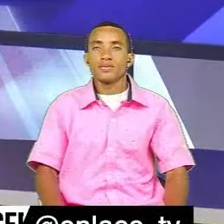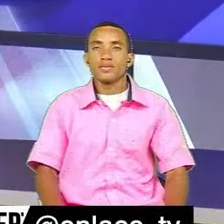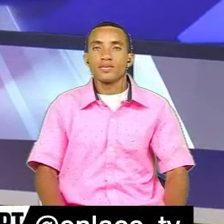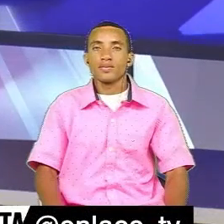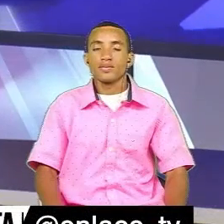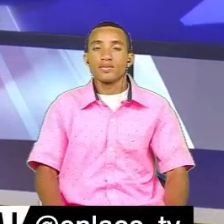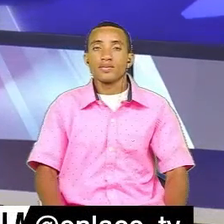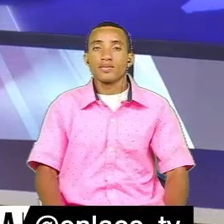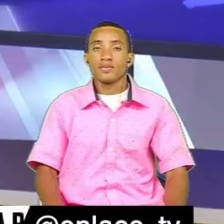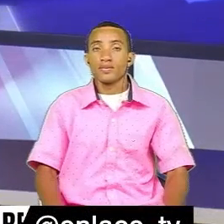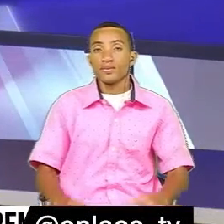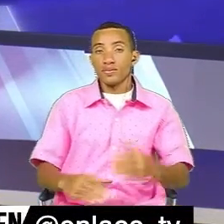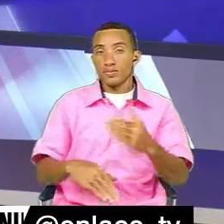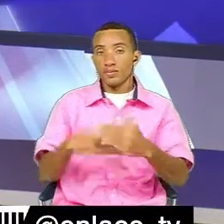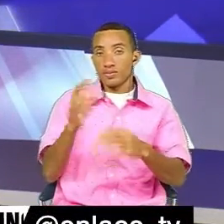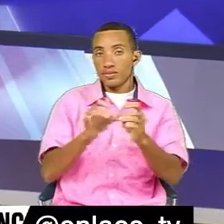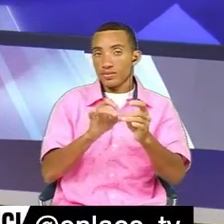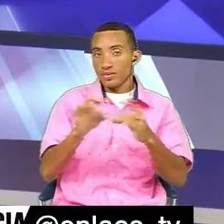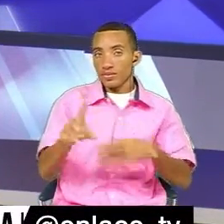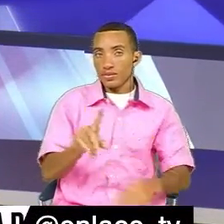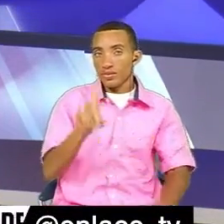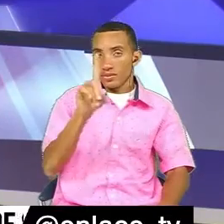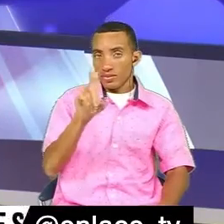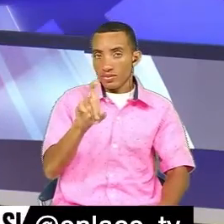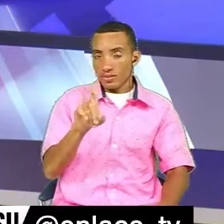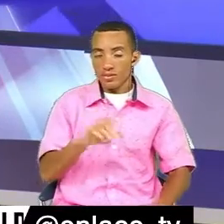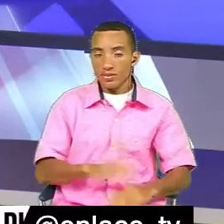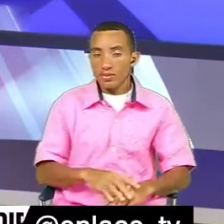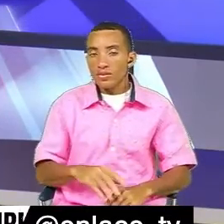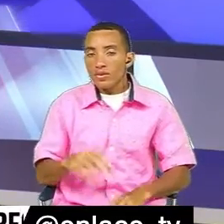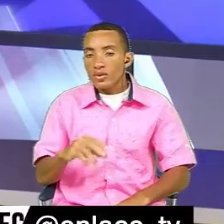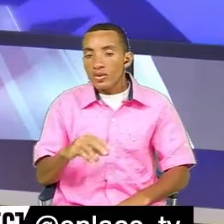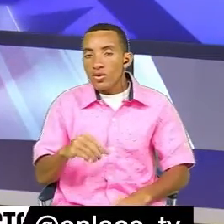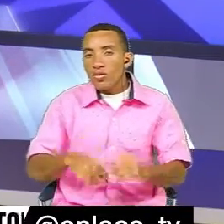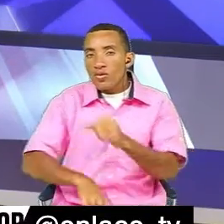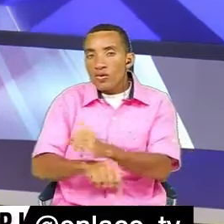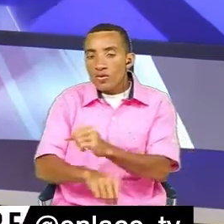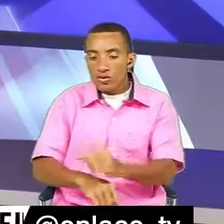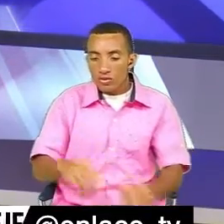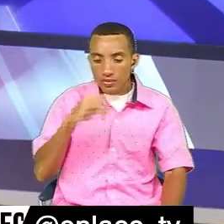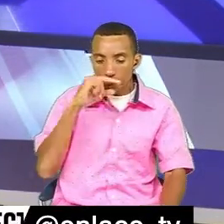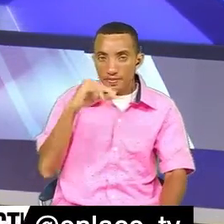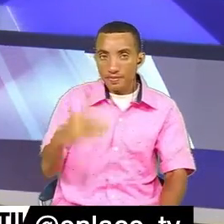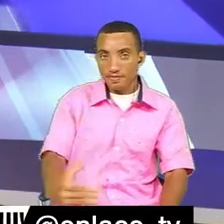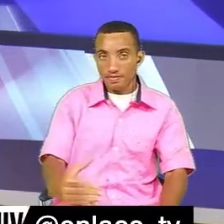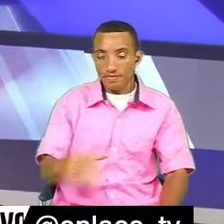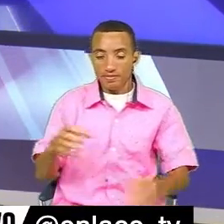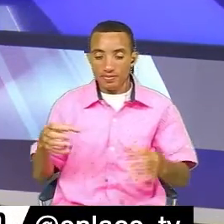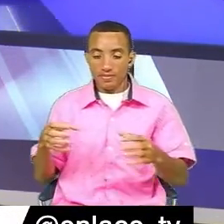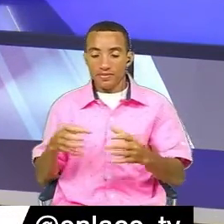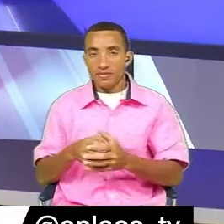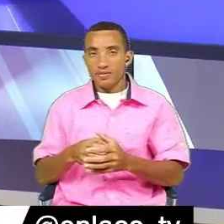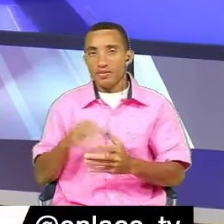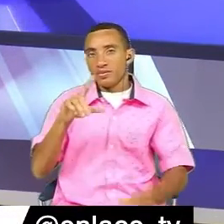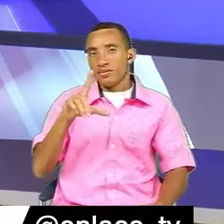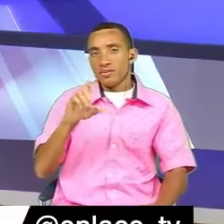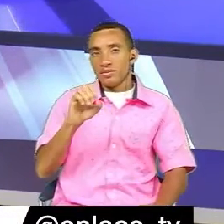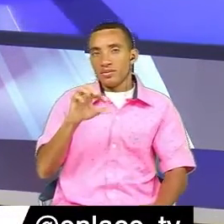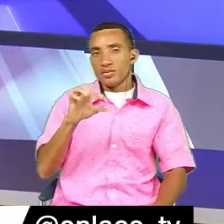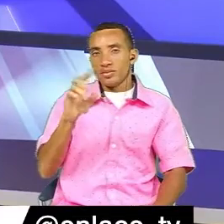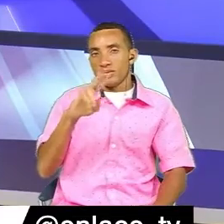En el inicio de la fecha 6 del torneo de mini fútbol categoría abierta del barrio La Floresta, el combo de López fue derrotado 5-4 por